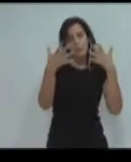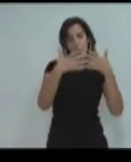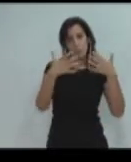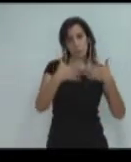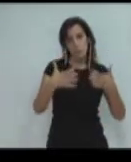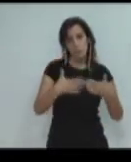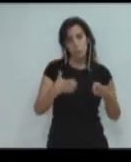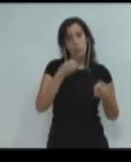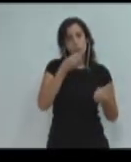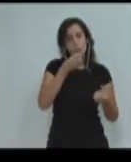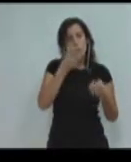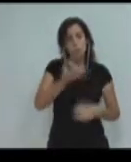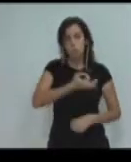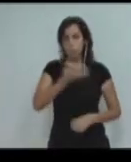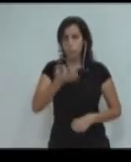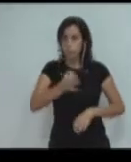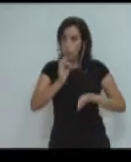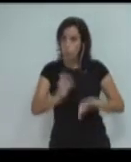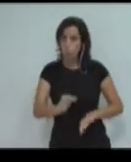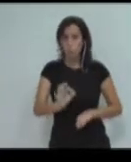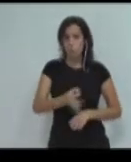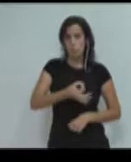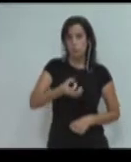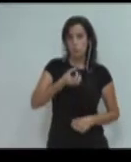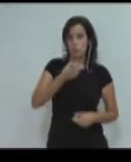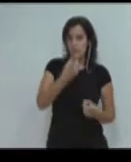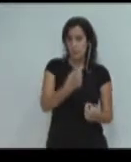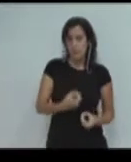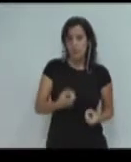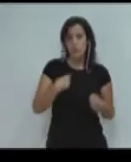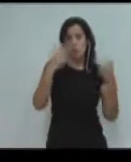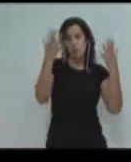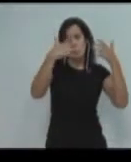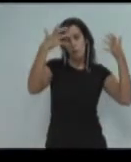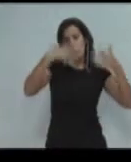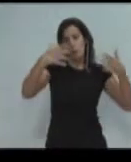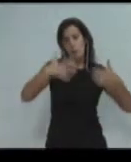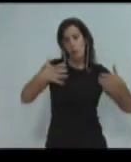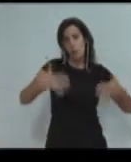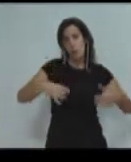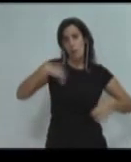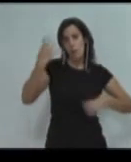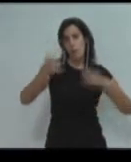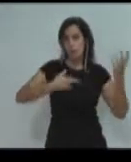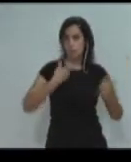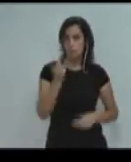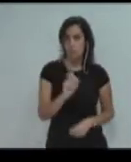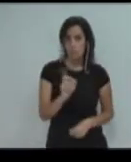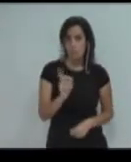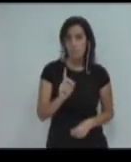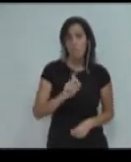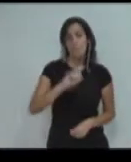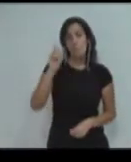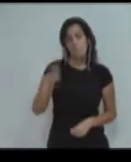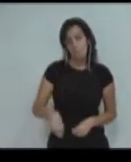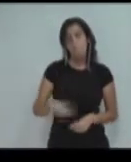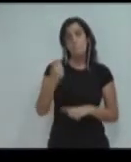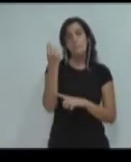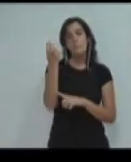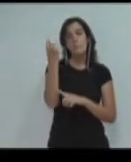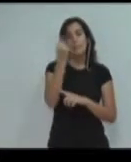información pertinente, adecuada y necesaria, y no rellenar páginas por rellenarlas, y luego hacer unos